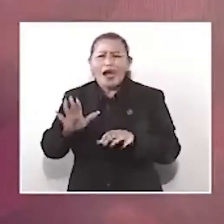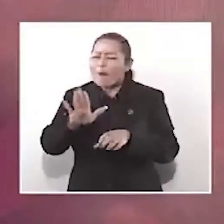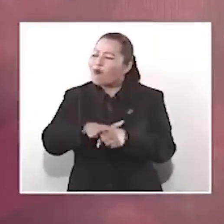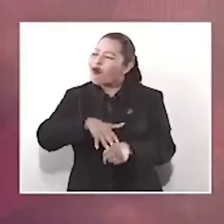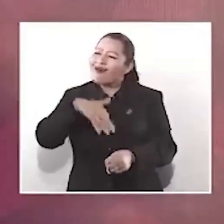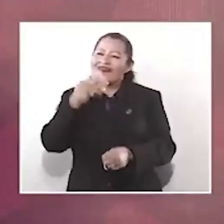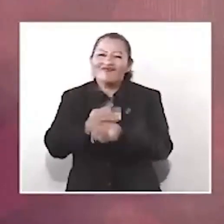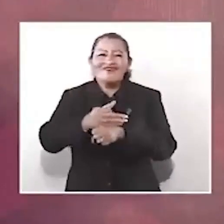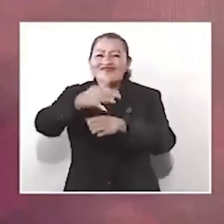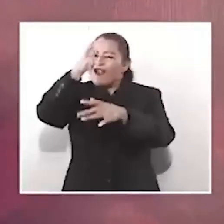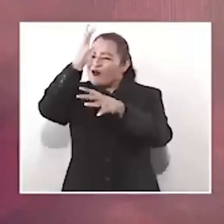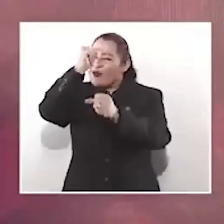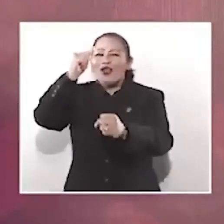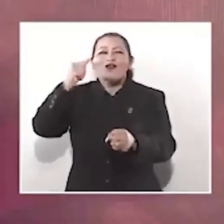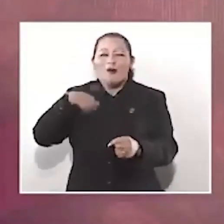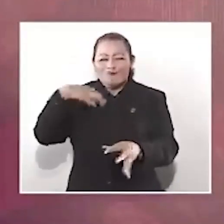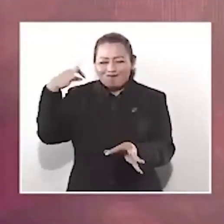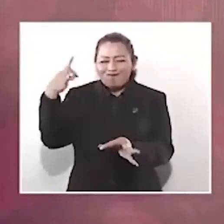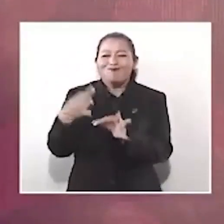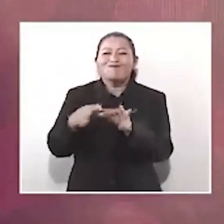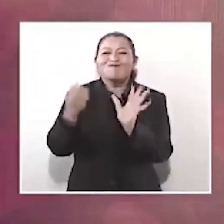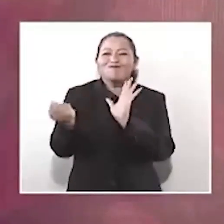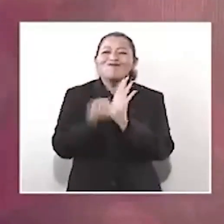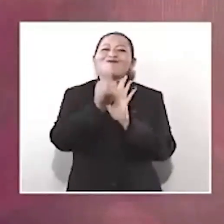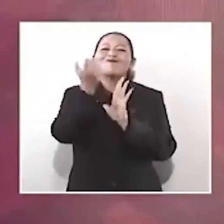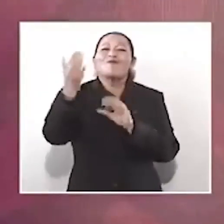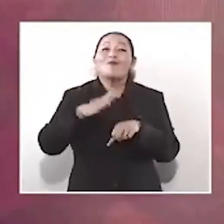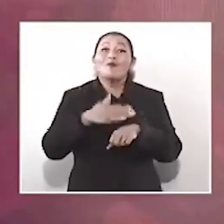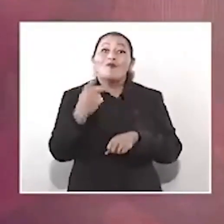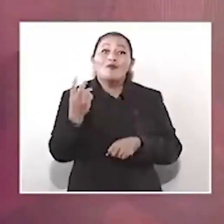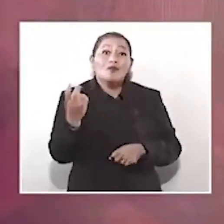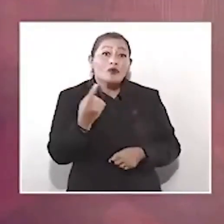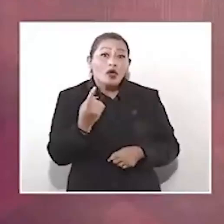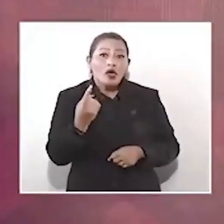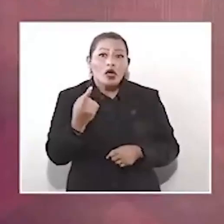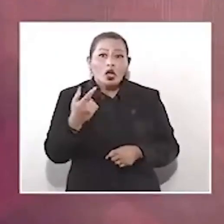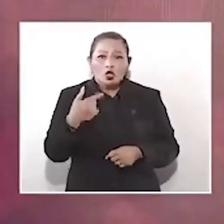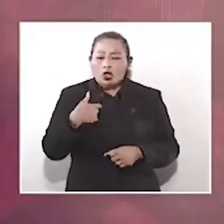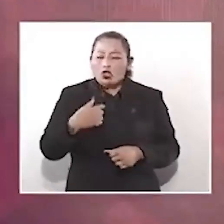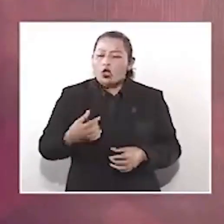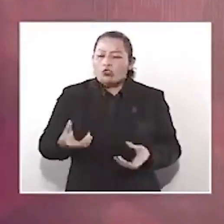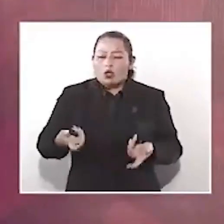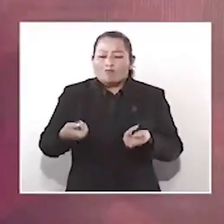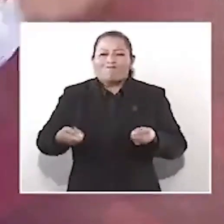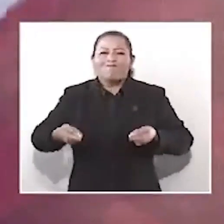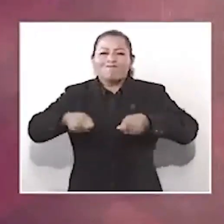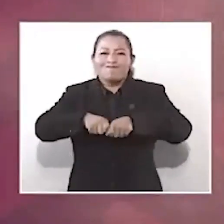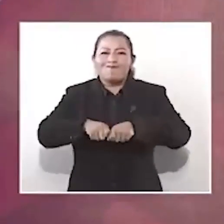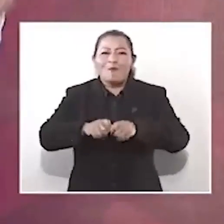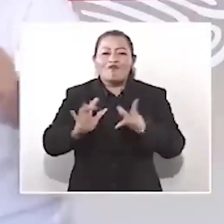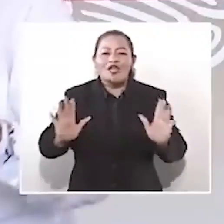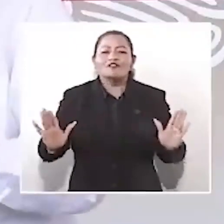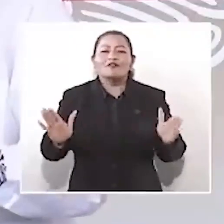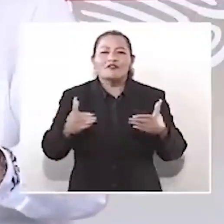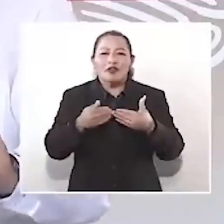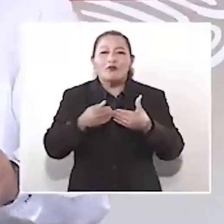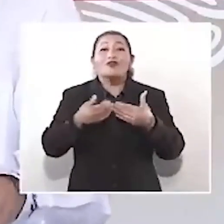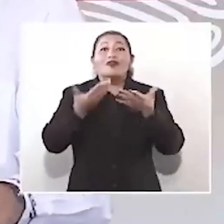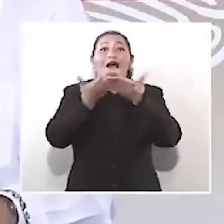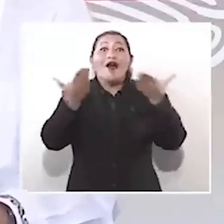líquido de mal aspecto. A partir del domingo empieza un sistema que le